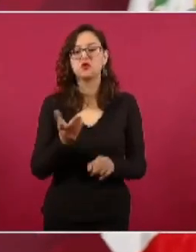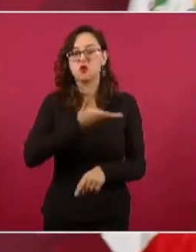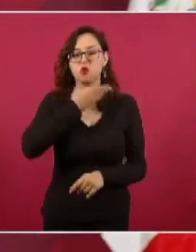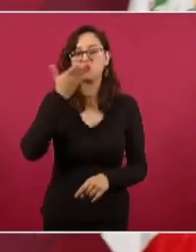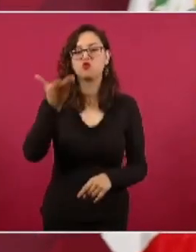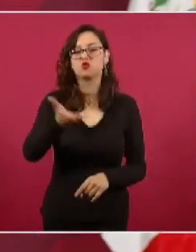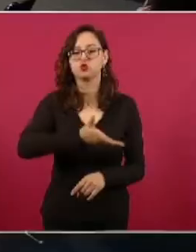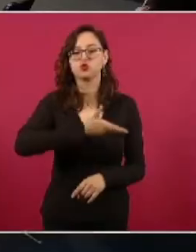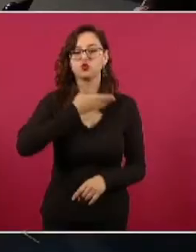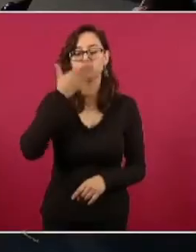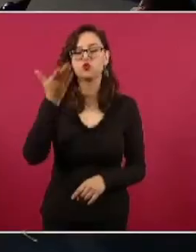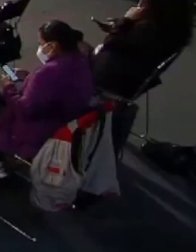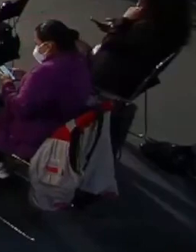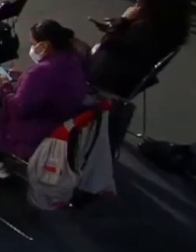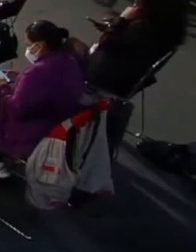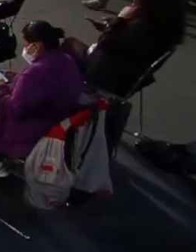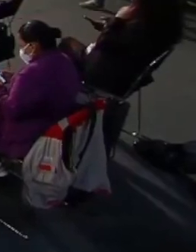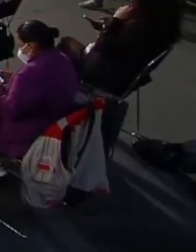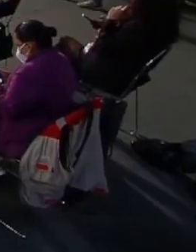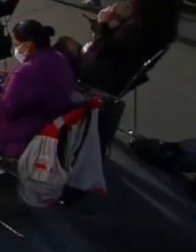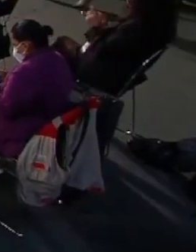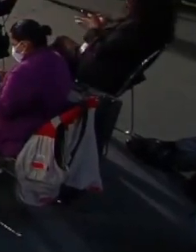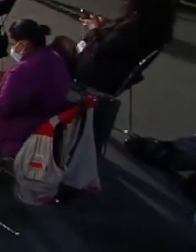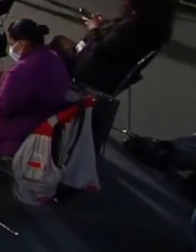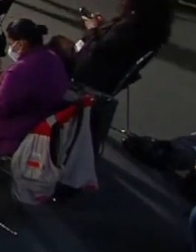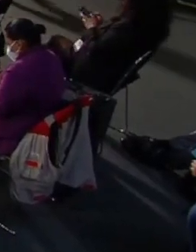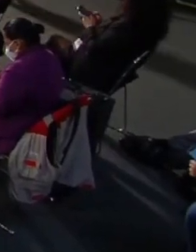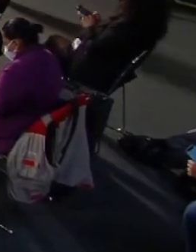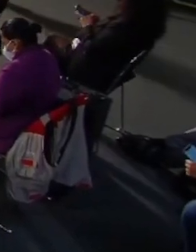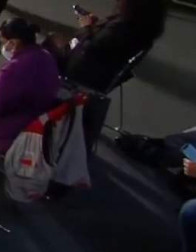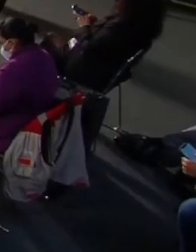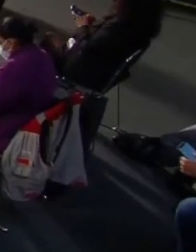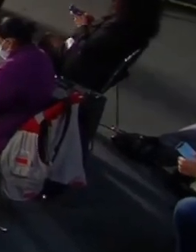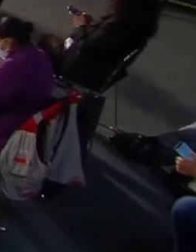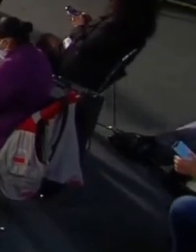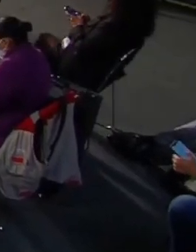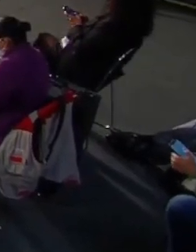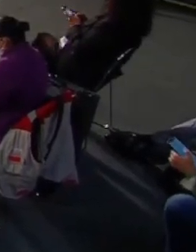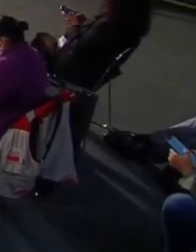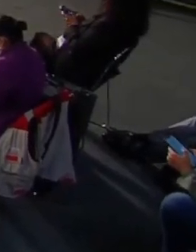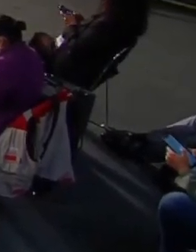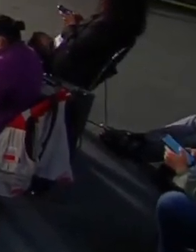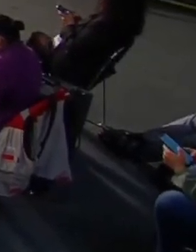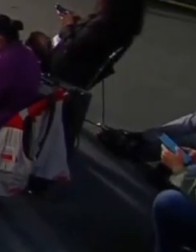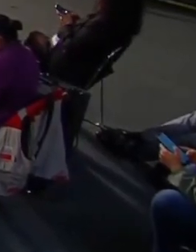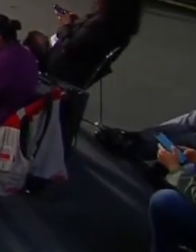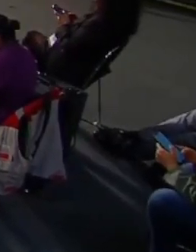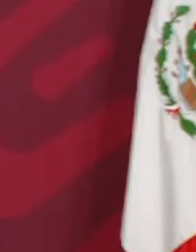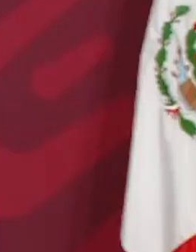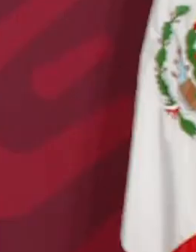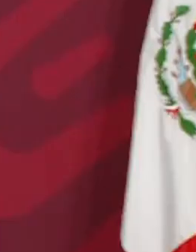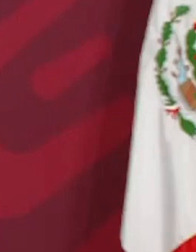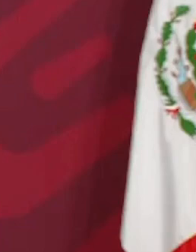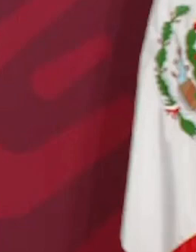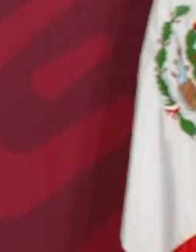y con los tribunales superiores de justicia, eso hasta la fecha.